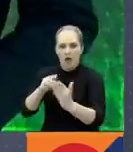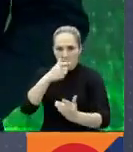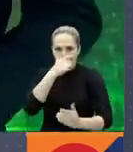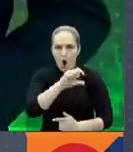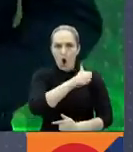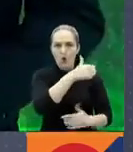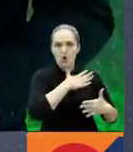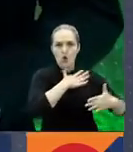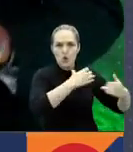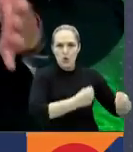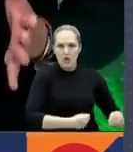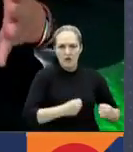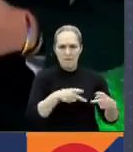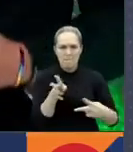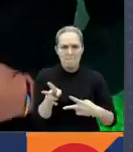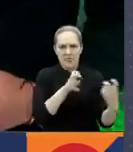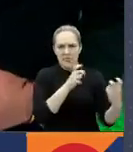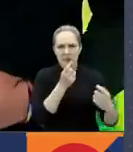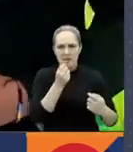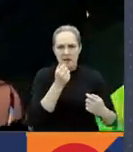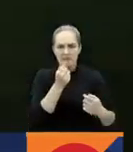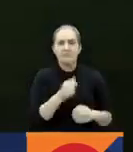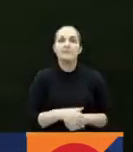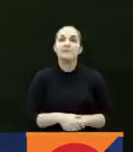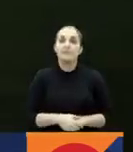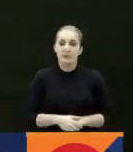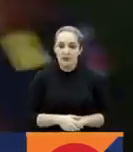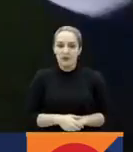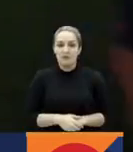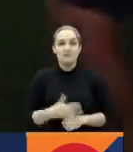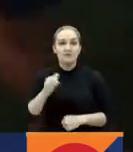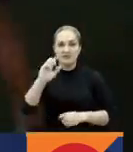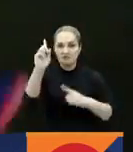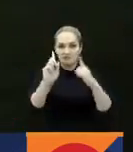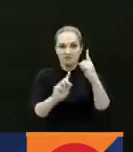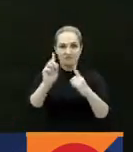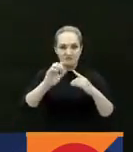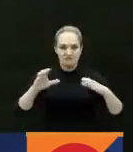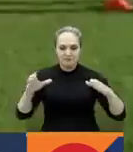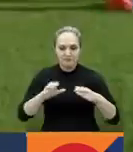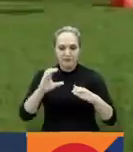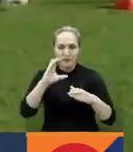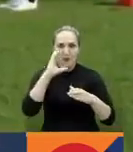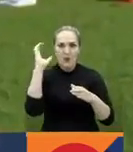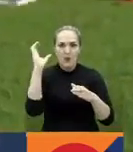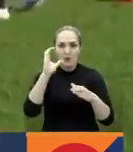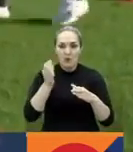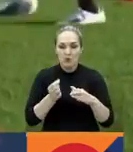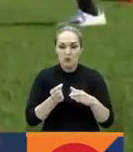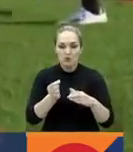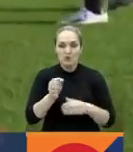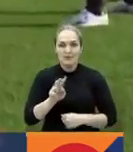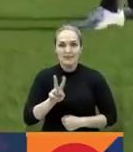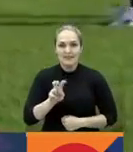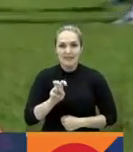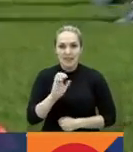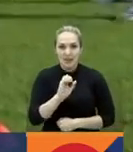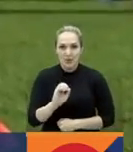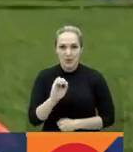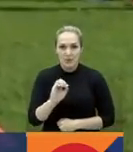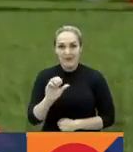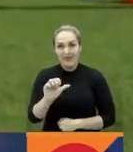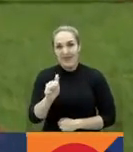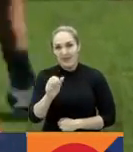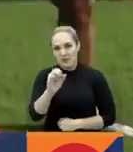Y en deportes llegan los primeros jugadores convocados a la Selección Colombia para los partidos del 7, 10 y 14 de